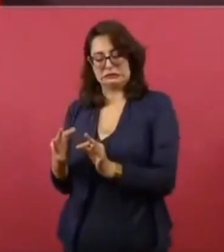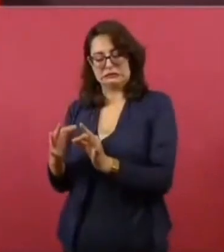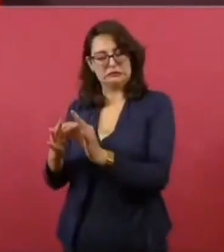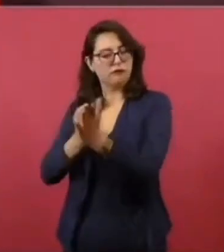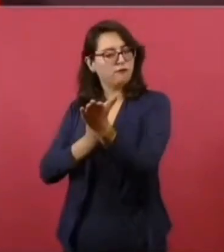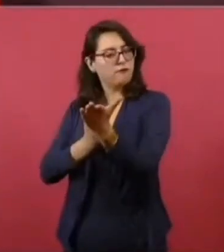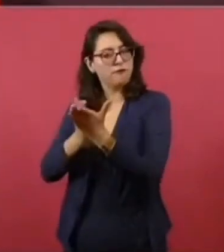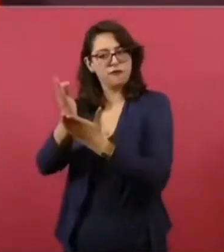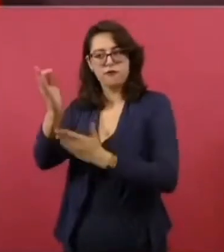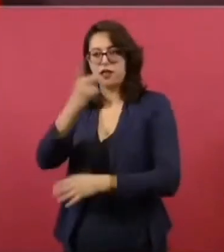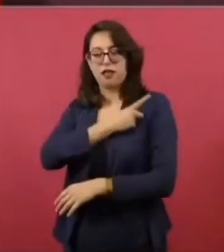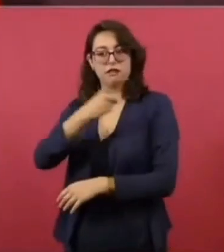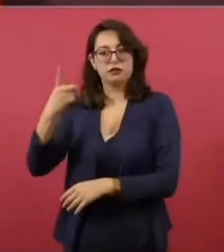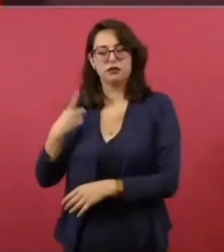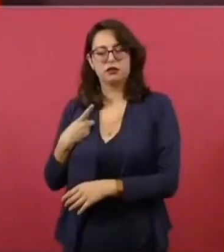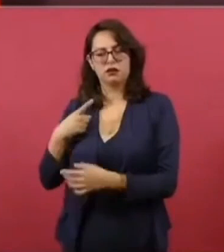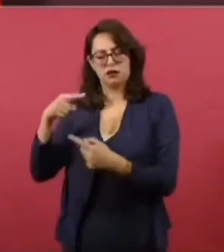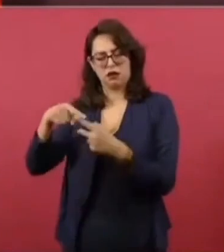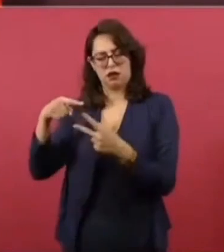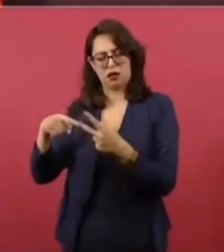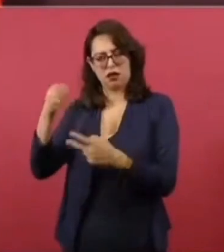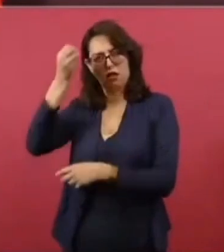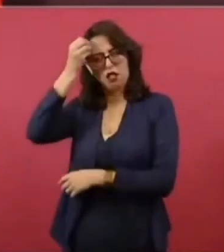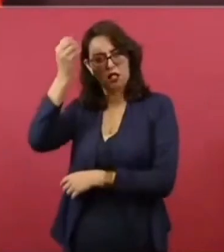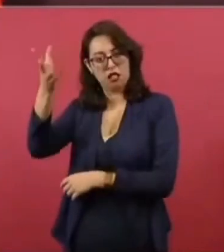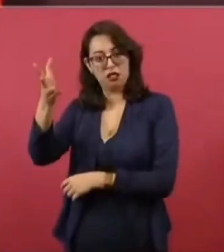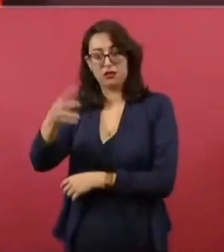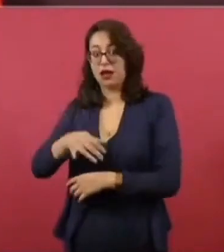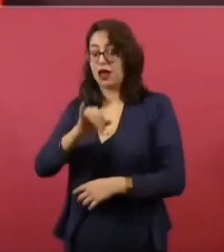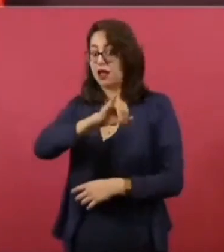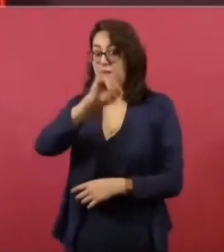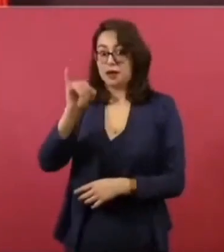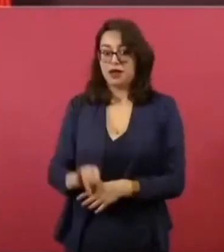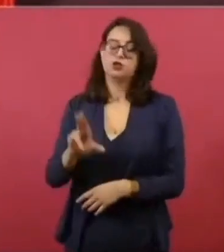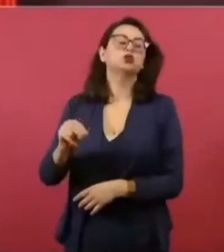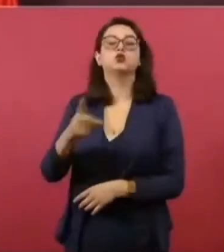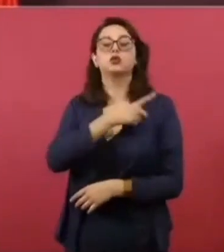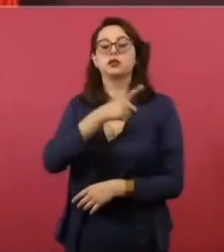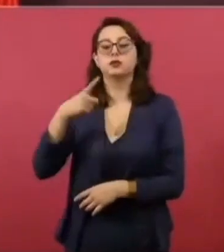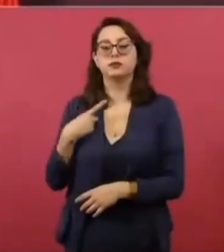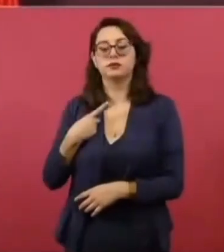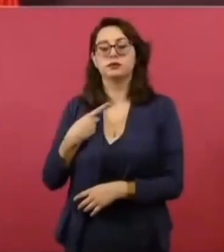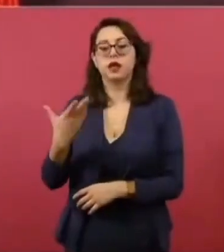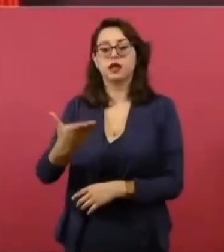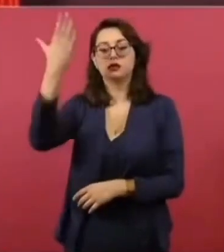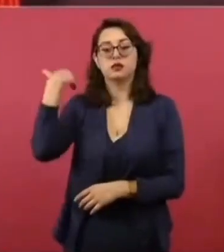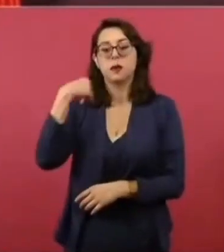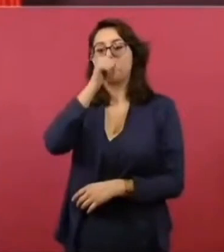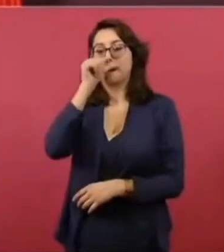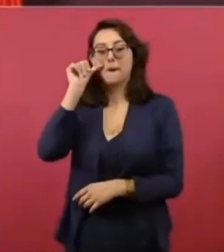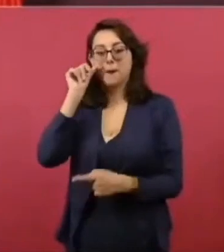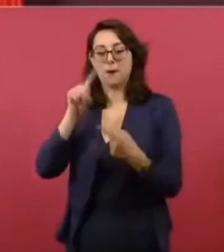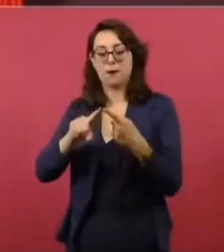principios y nunca olvidar dos frases pronunciadas por Benito Juárez y por